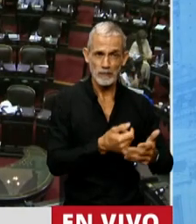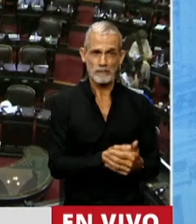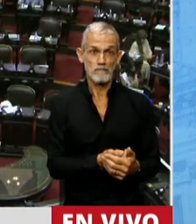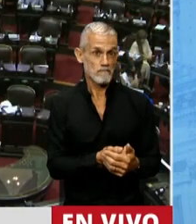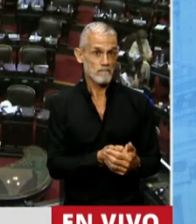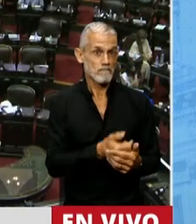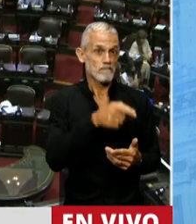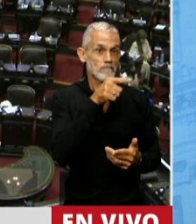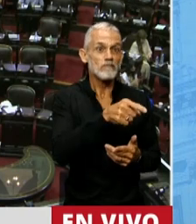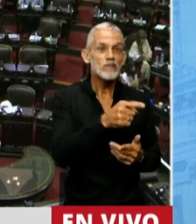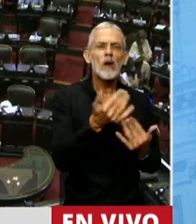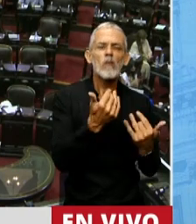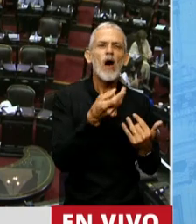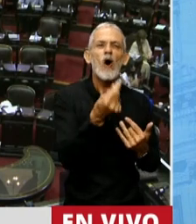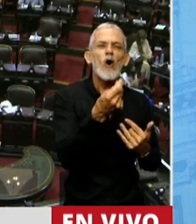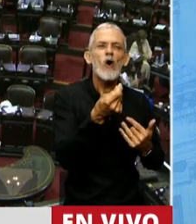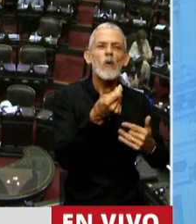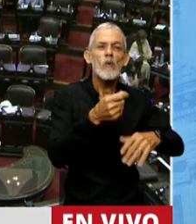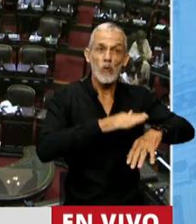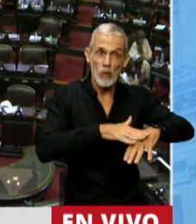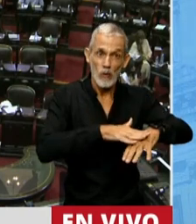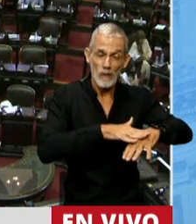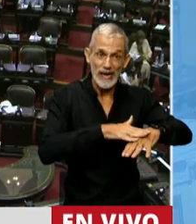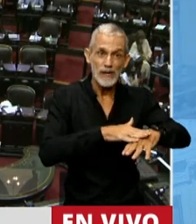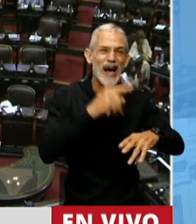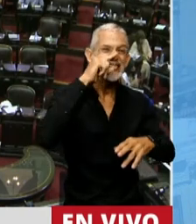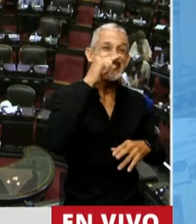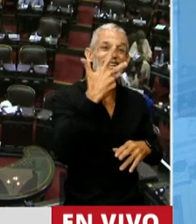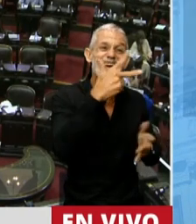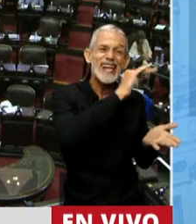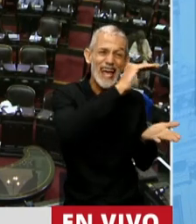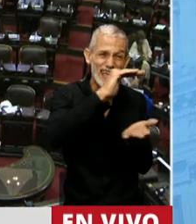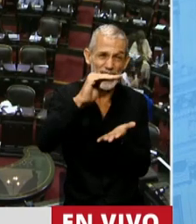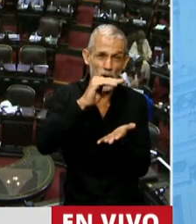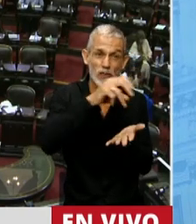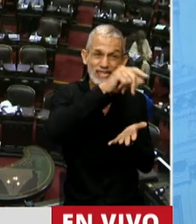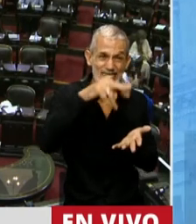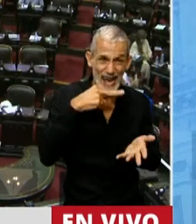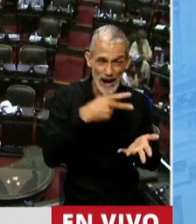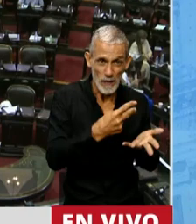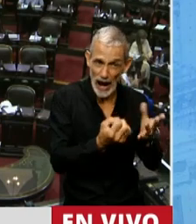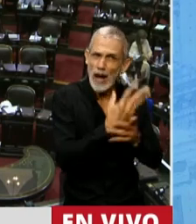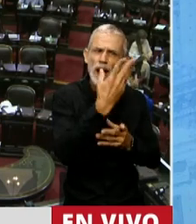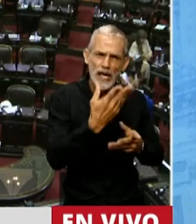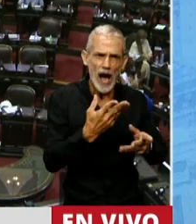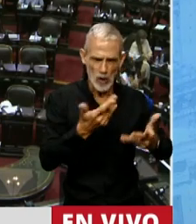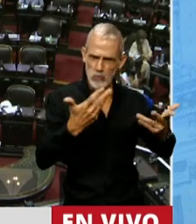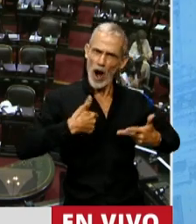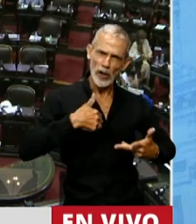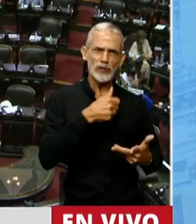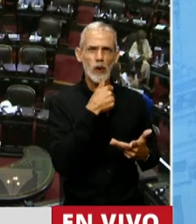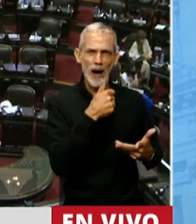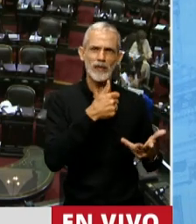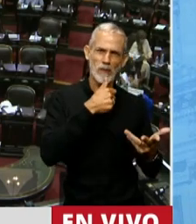podría comprar un jubilado con la mínima 73 kilos de hierba a la mañana tantos argentinos que tomamos mate